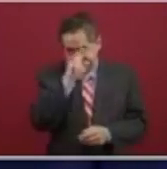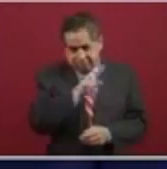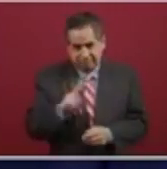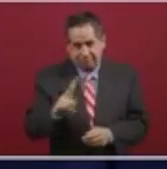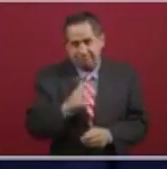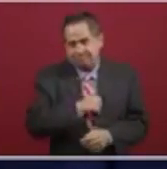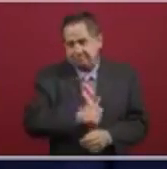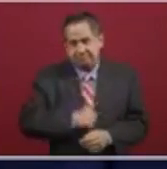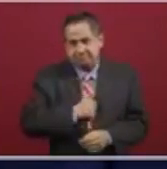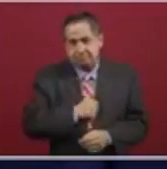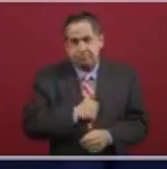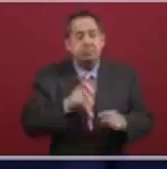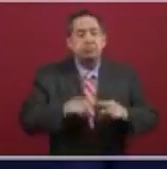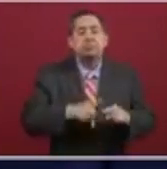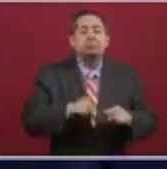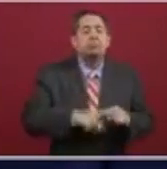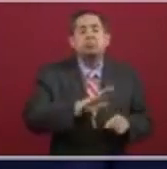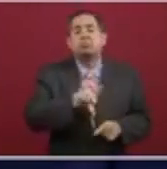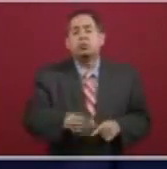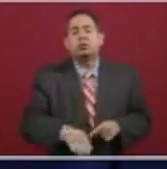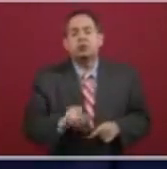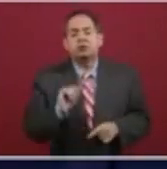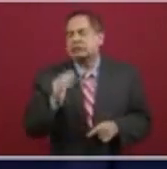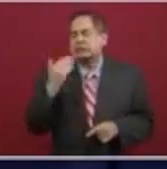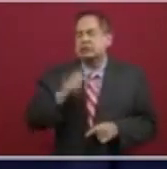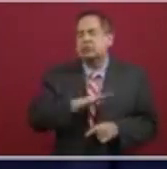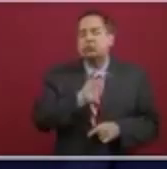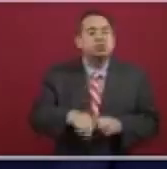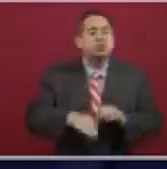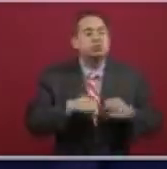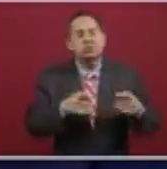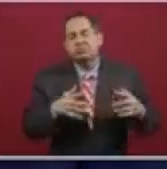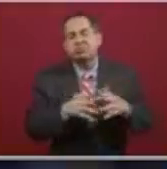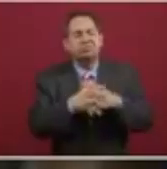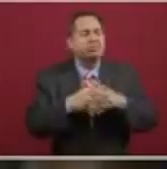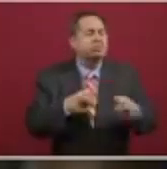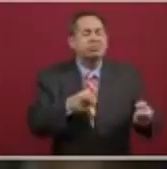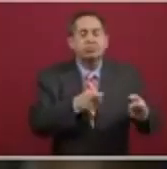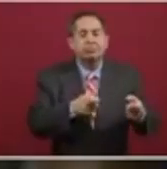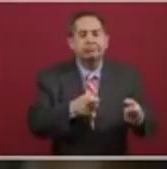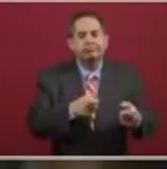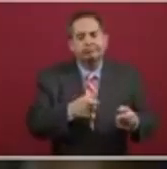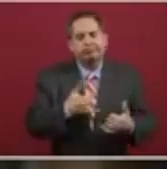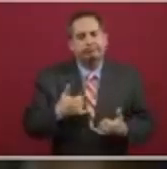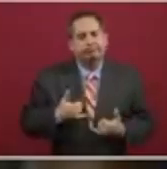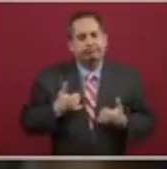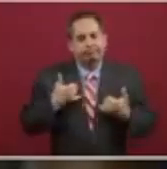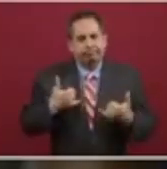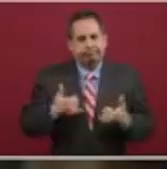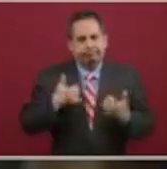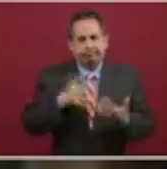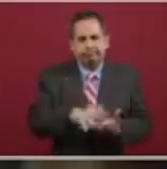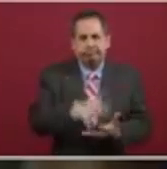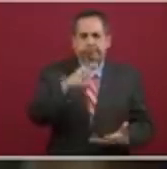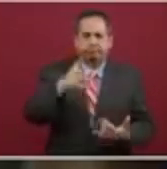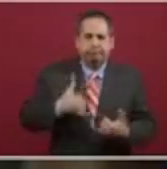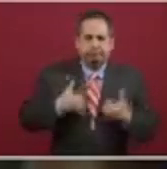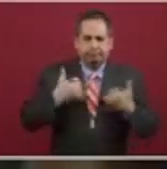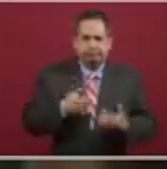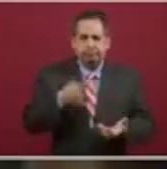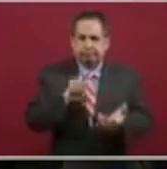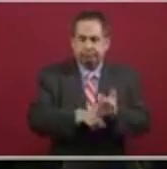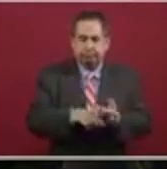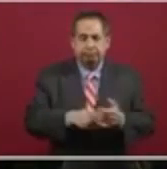porque los que pierden la vida en los últimos tiempos, la mayoría jóvenes, las cárceles están llenas de